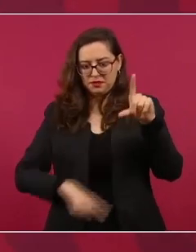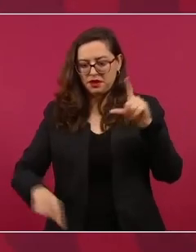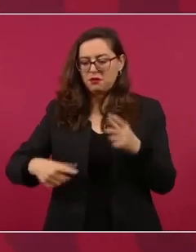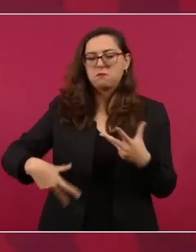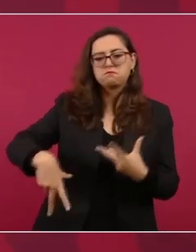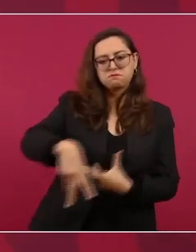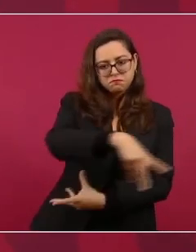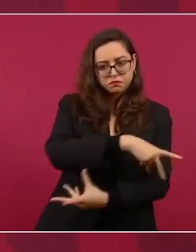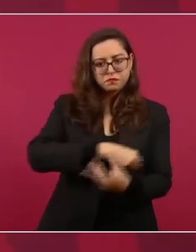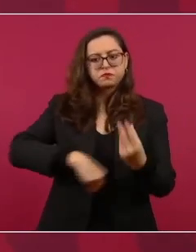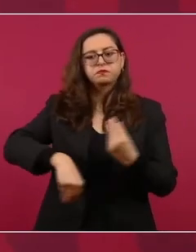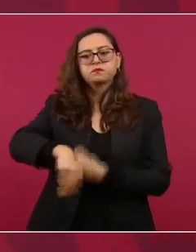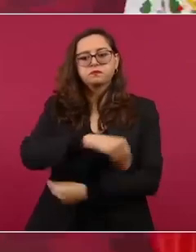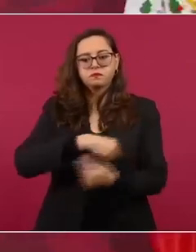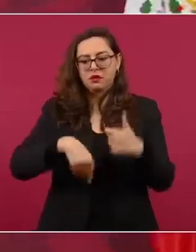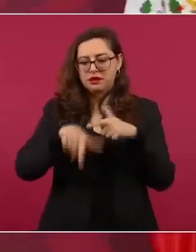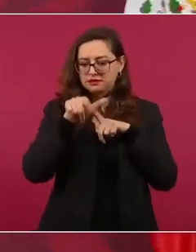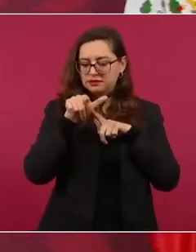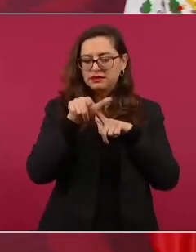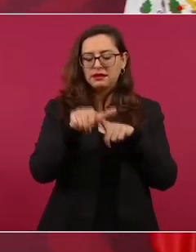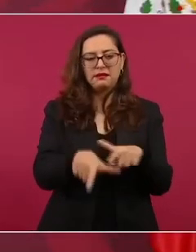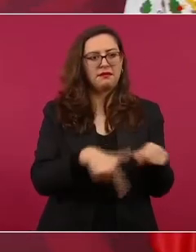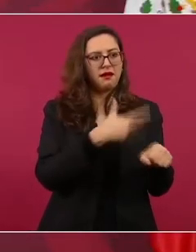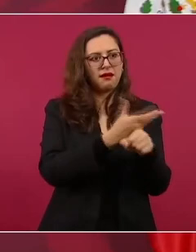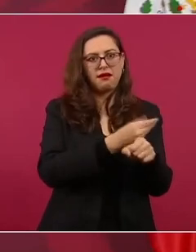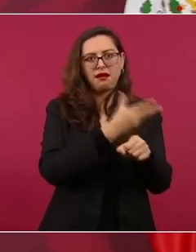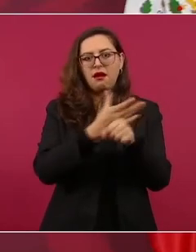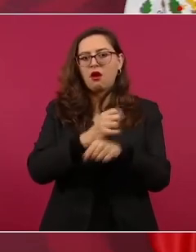para ampliar otras plantas.